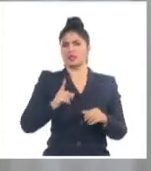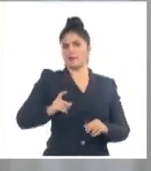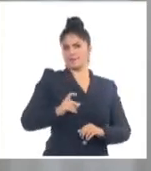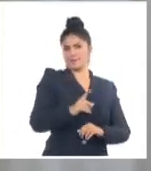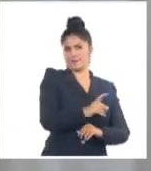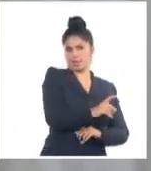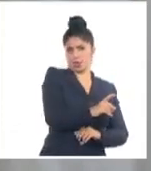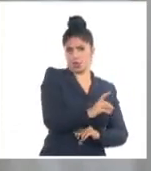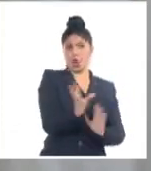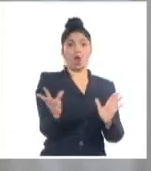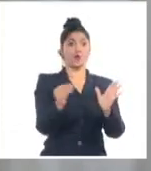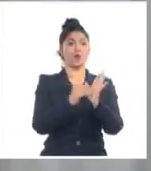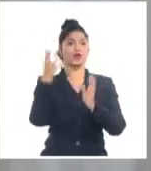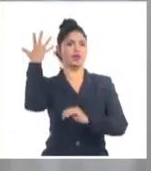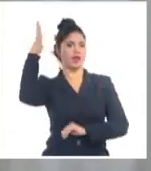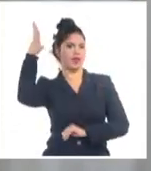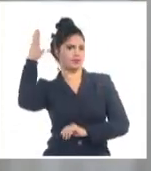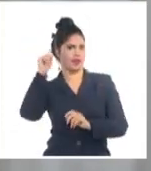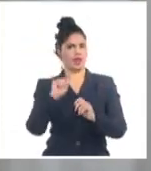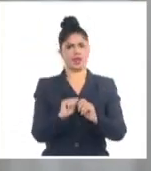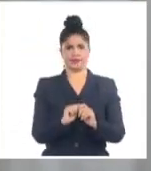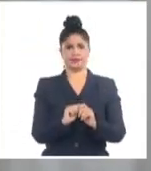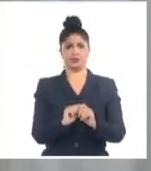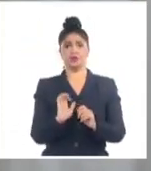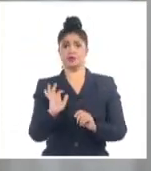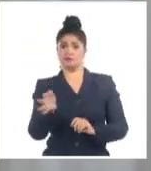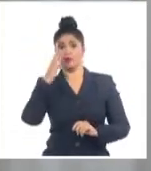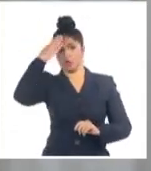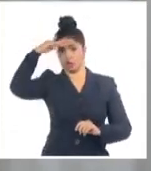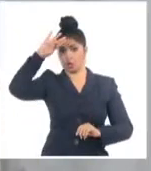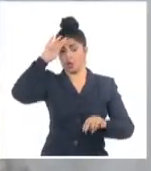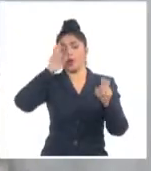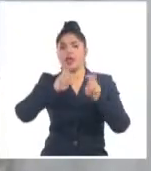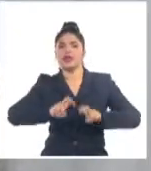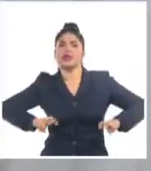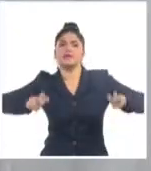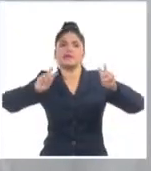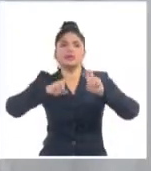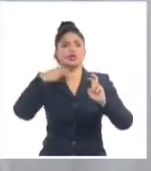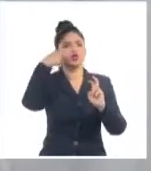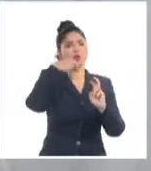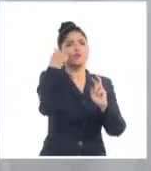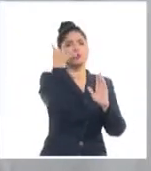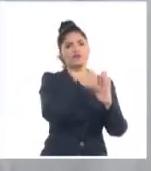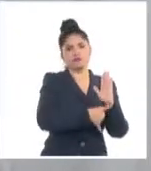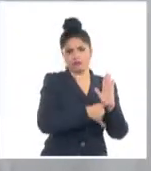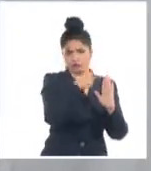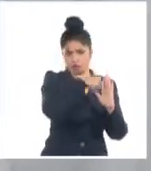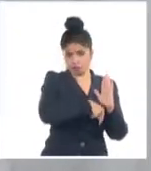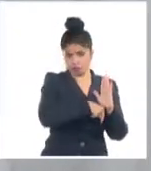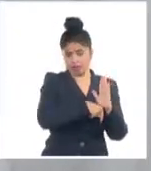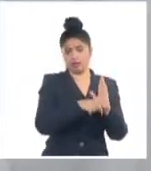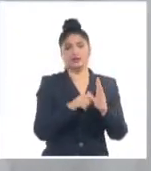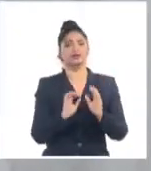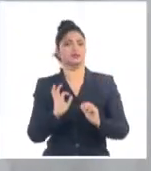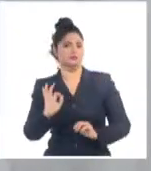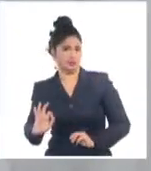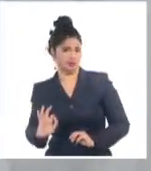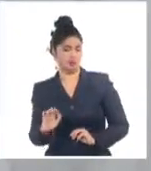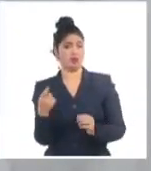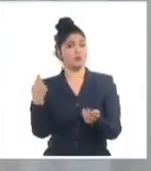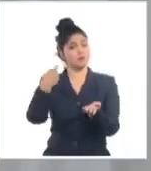exterior, en las causas en las cuales estamos haciendo una investigación. Ratificamos que la actualización de los precios